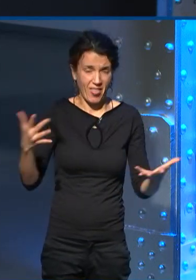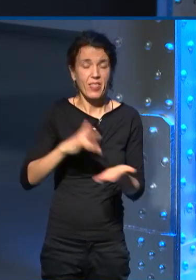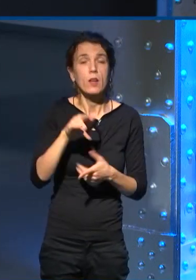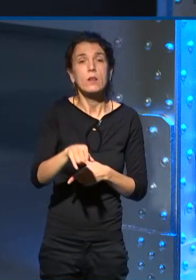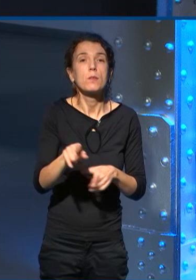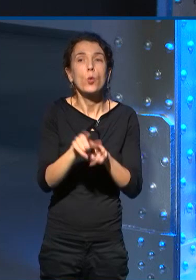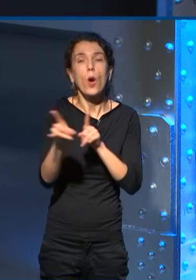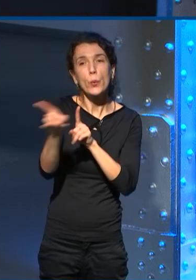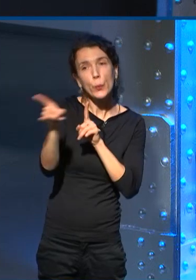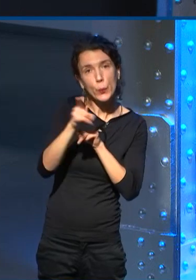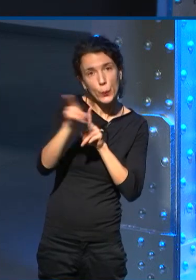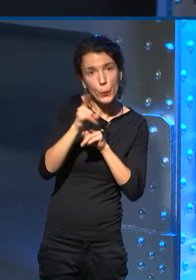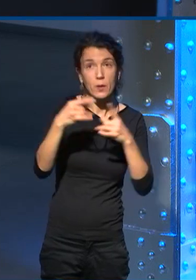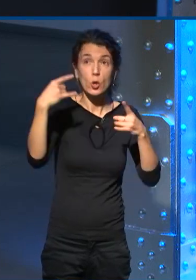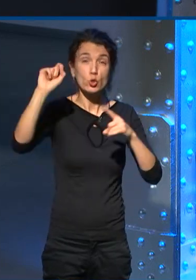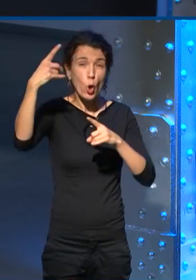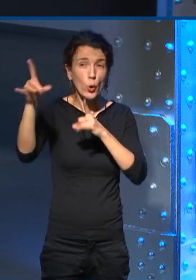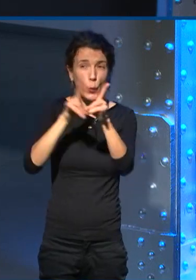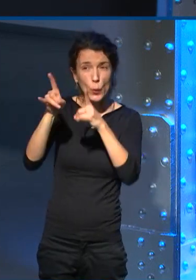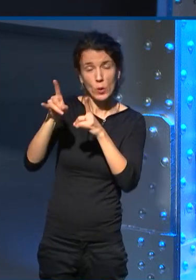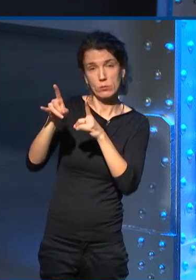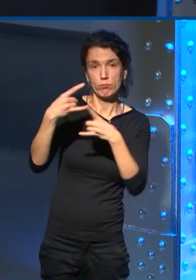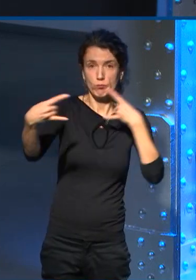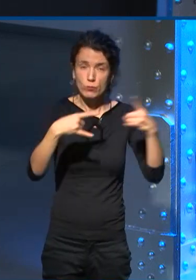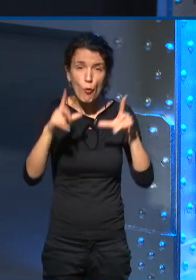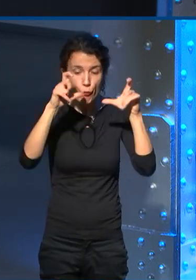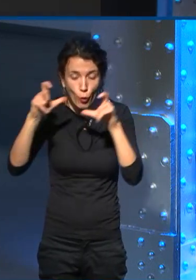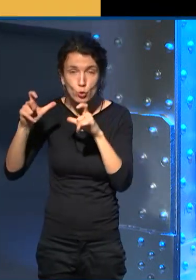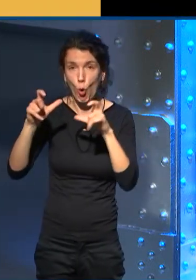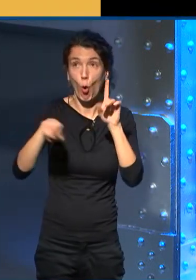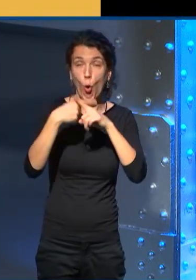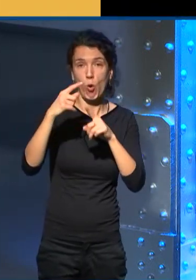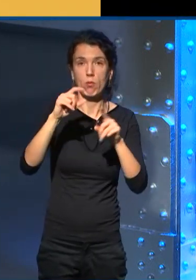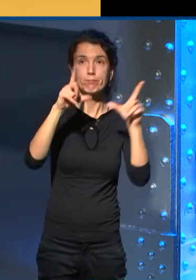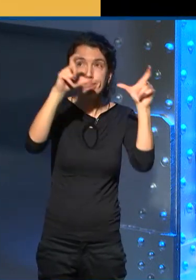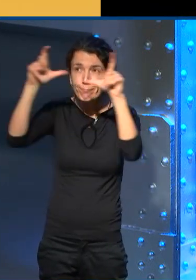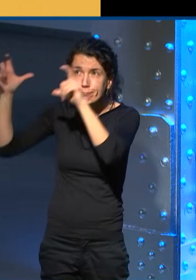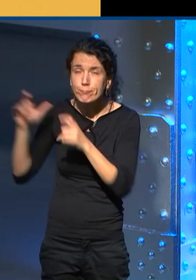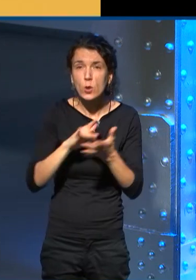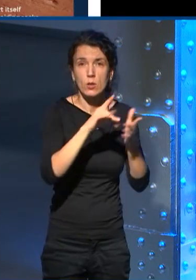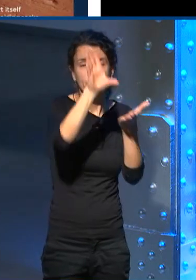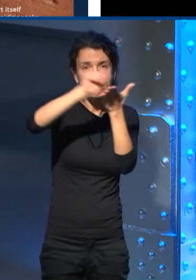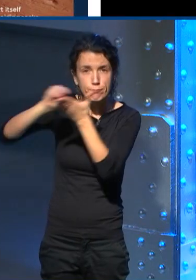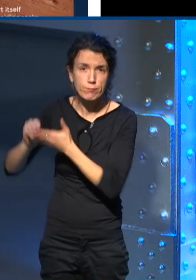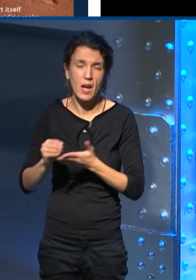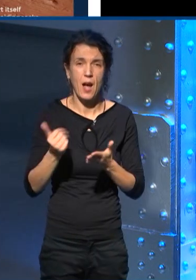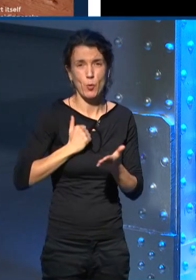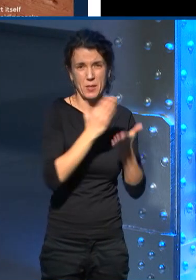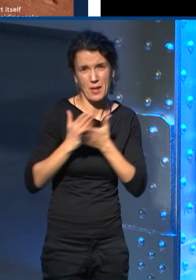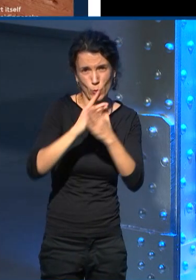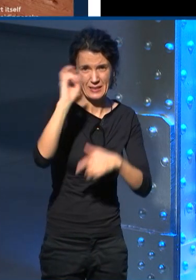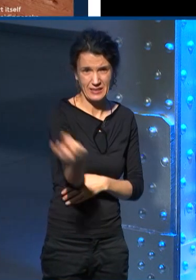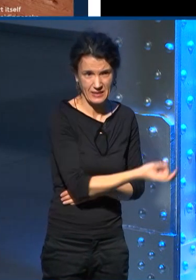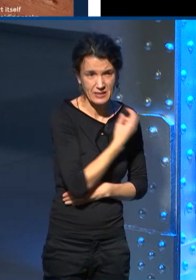es un espectrómetro que mide la radiación del Sol y además saca fotos con una cámara del cielo que nos permiten estudiar muy diversas cosas.